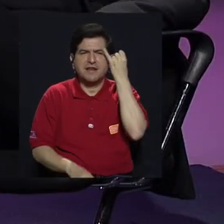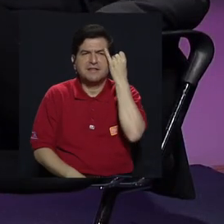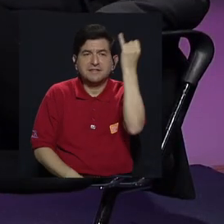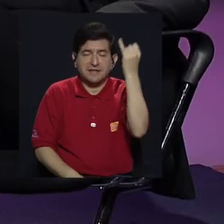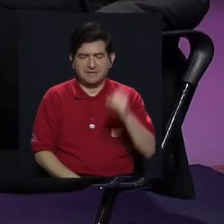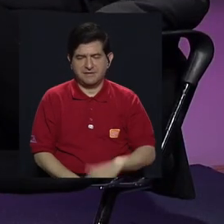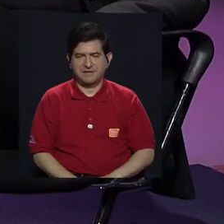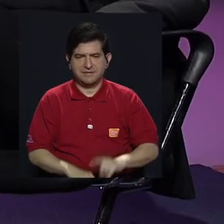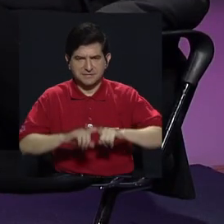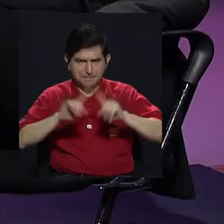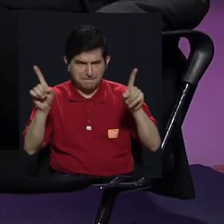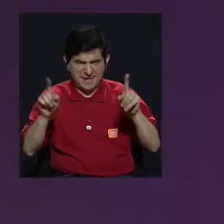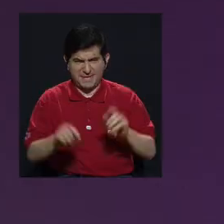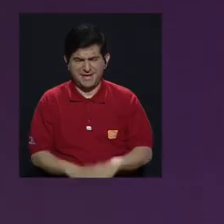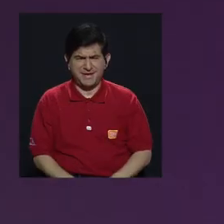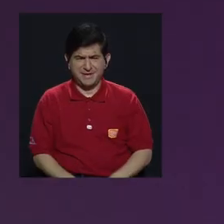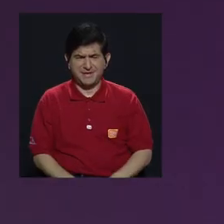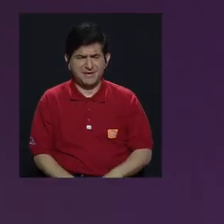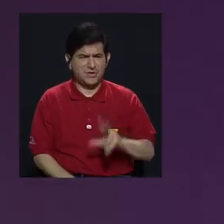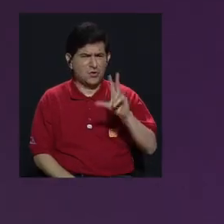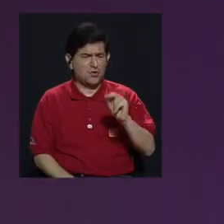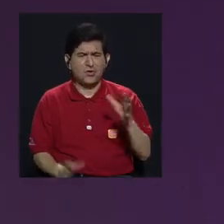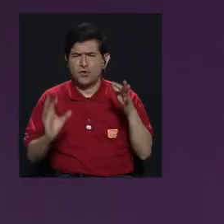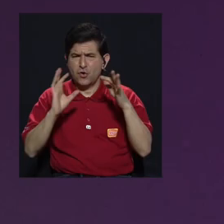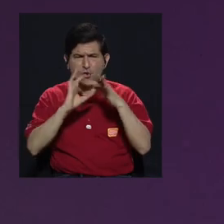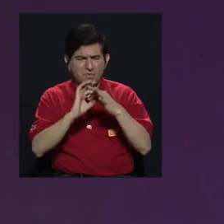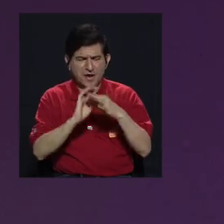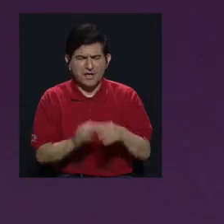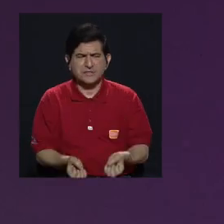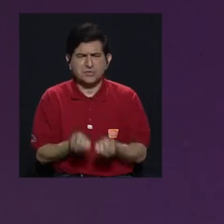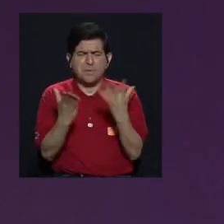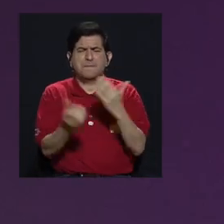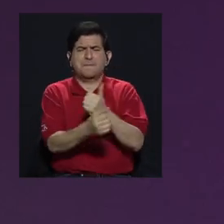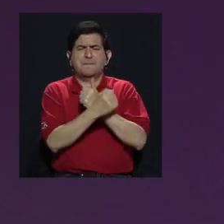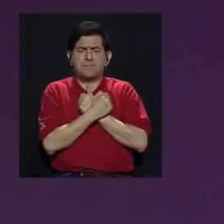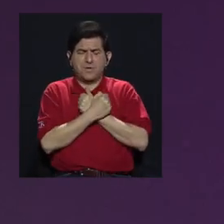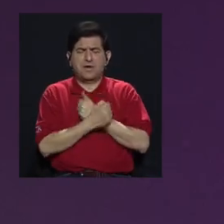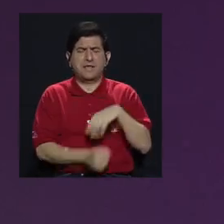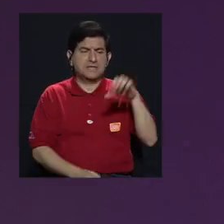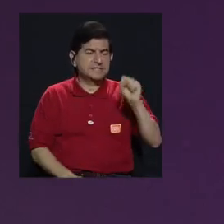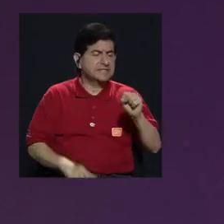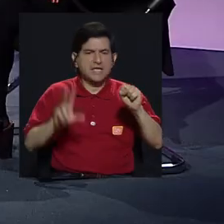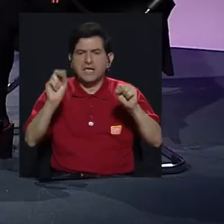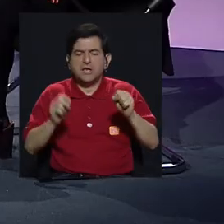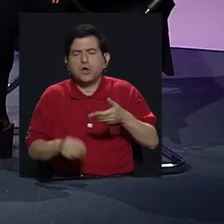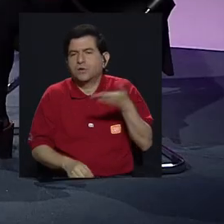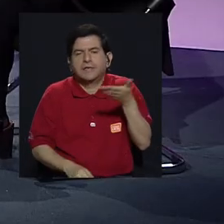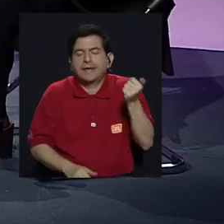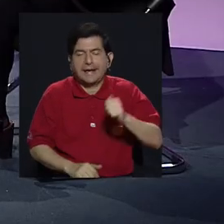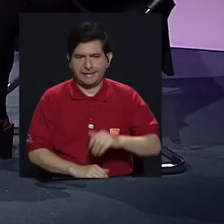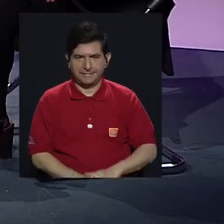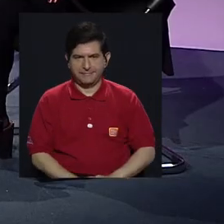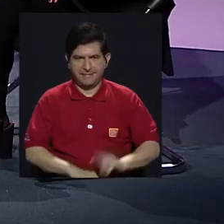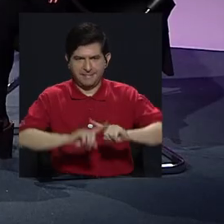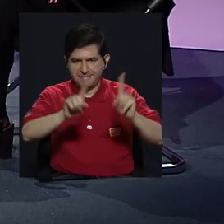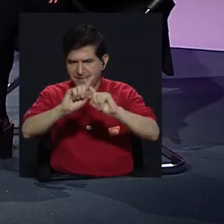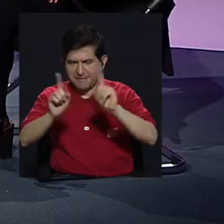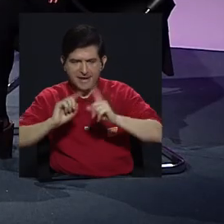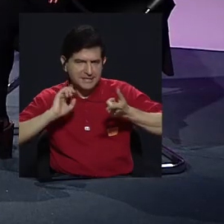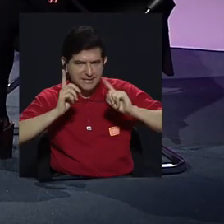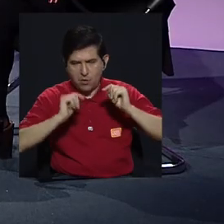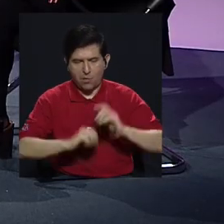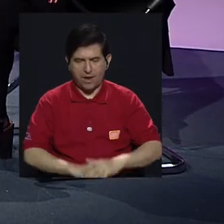por encima, pero a ver, ¿qué no es una relación poliamorosa y qué sí lo es? ¿Cuáles son las